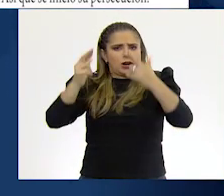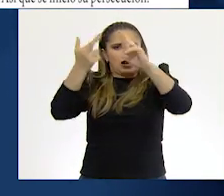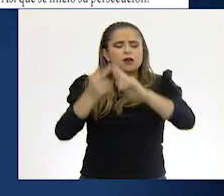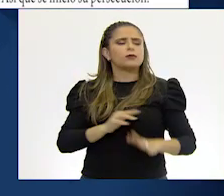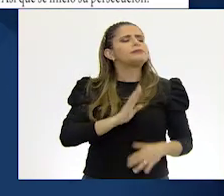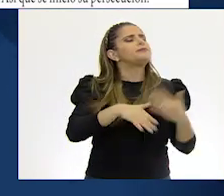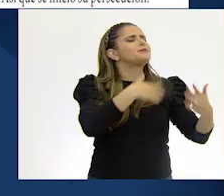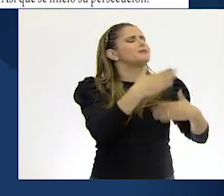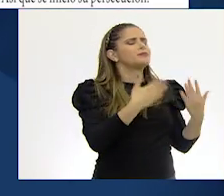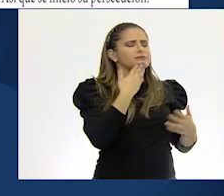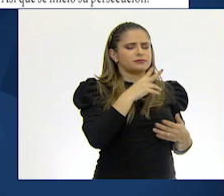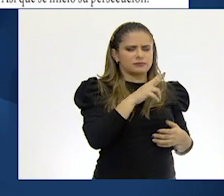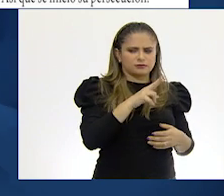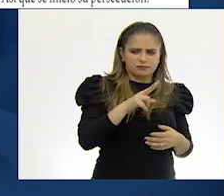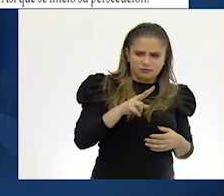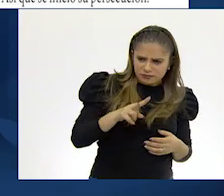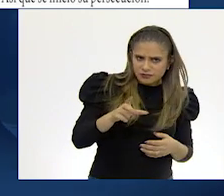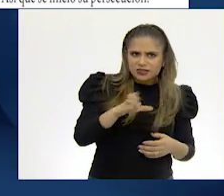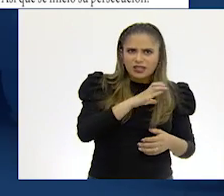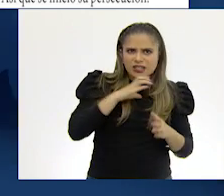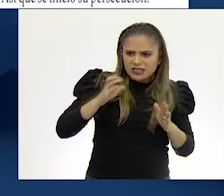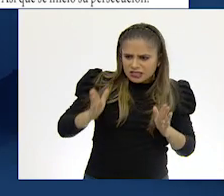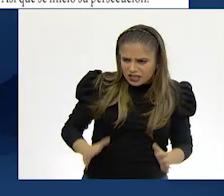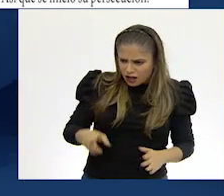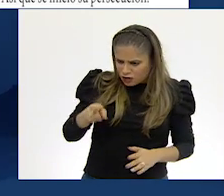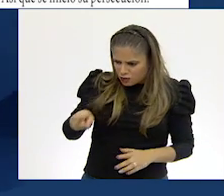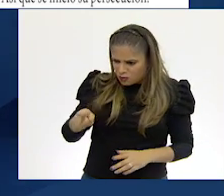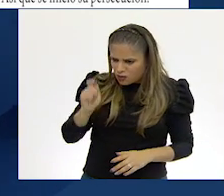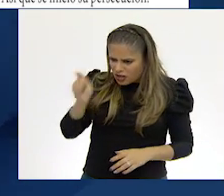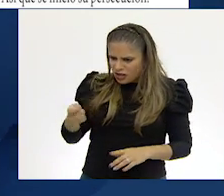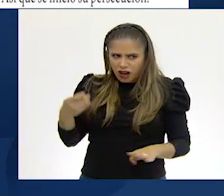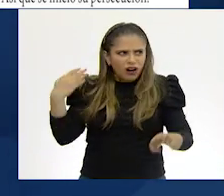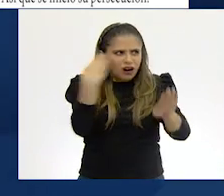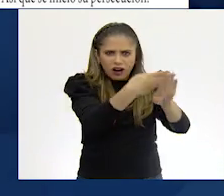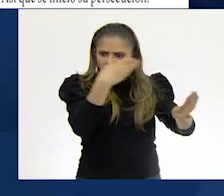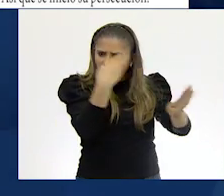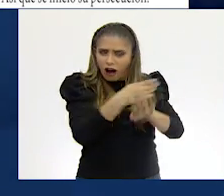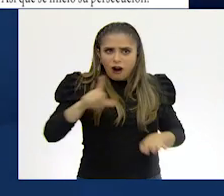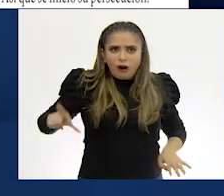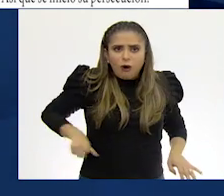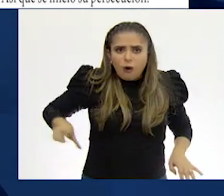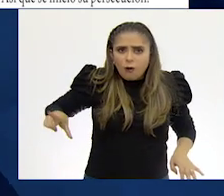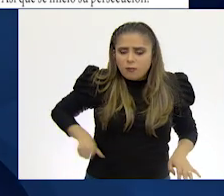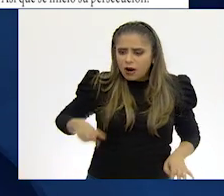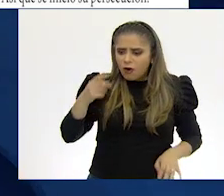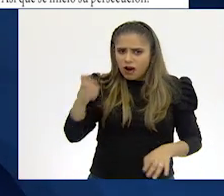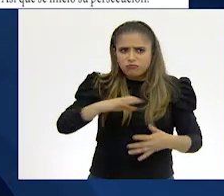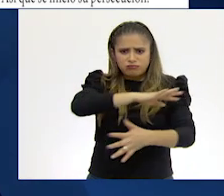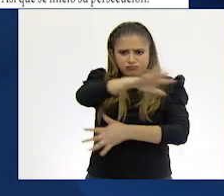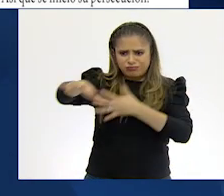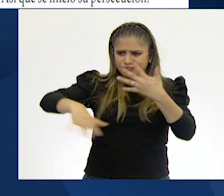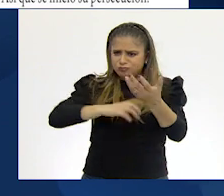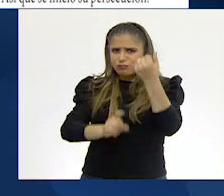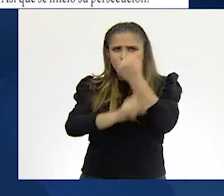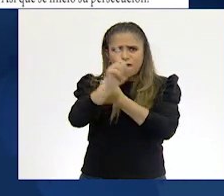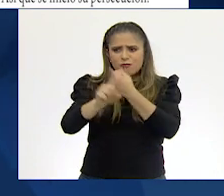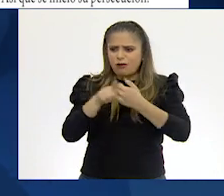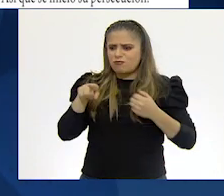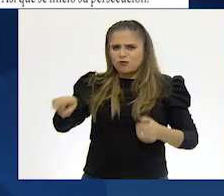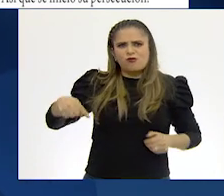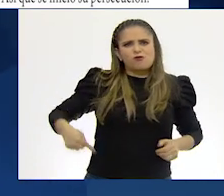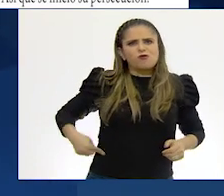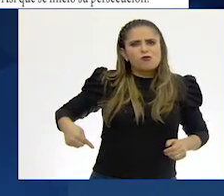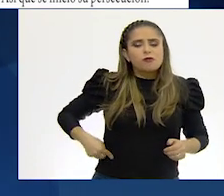se consideró que sus ideas iban en contra de la autoridad y ponían en peligro la unidad del imperio. Por ejemplo,